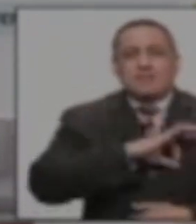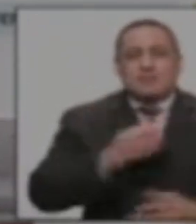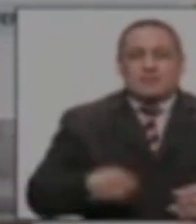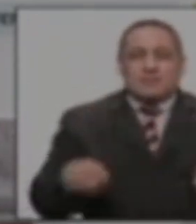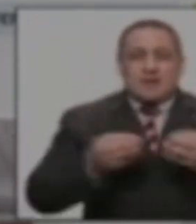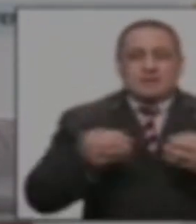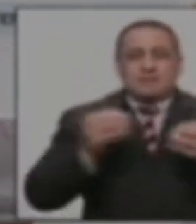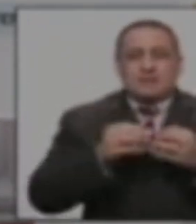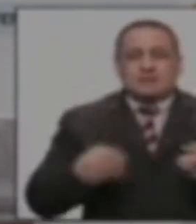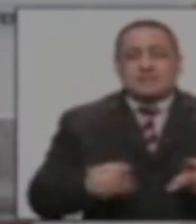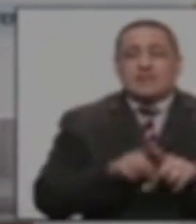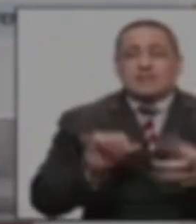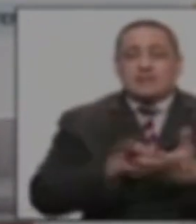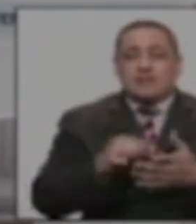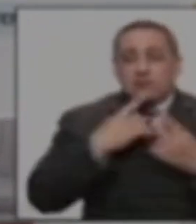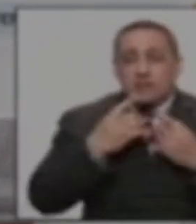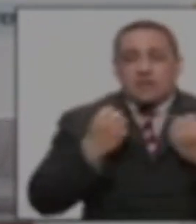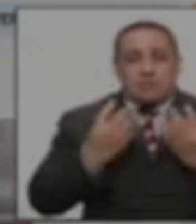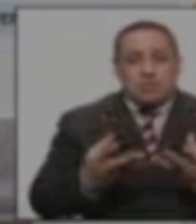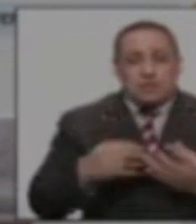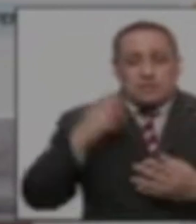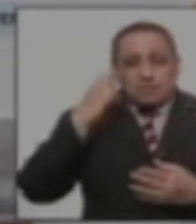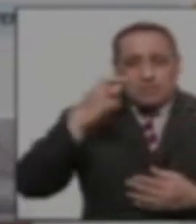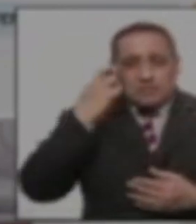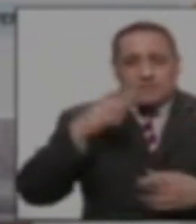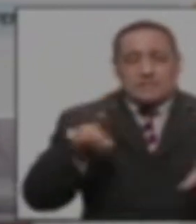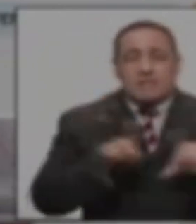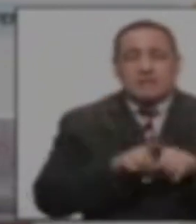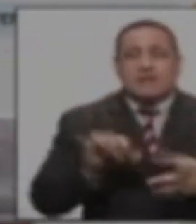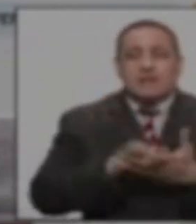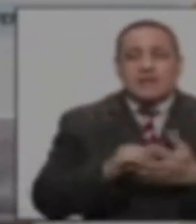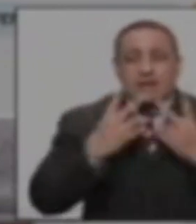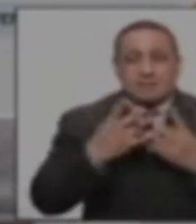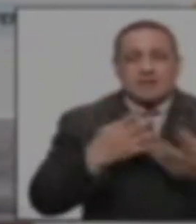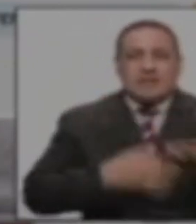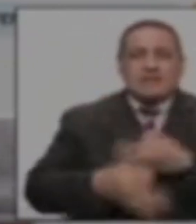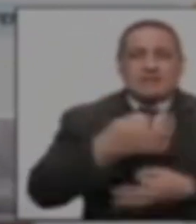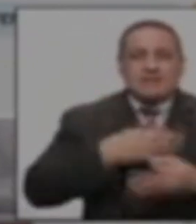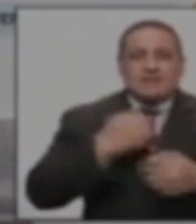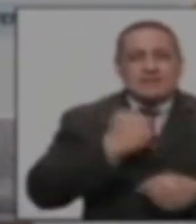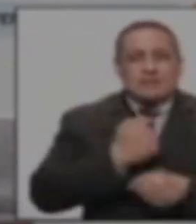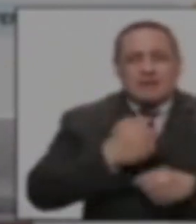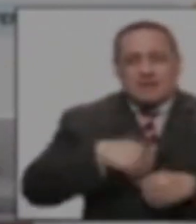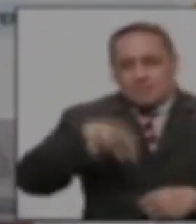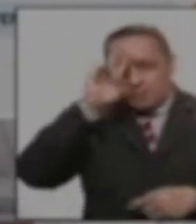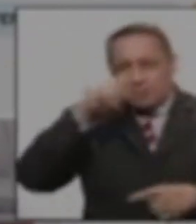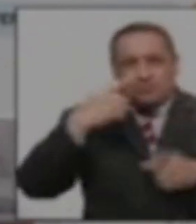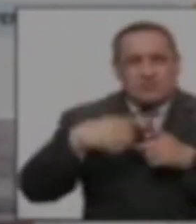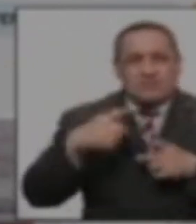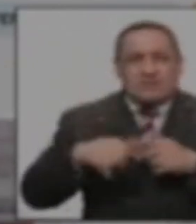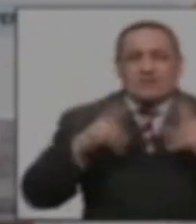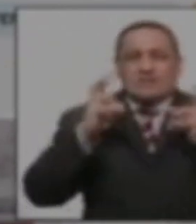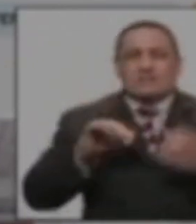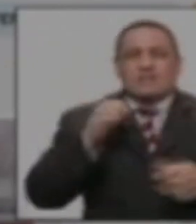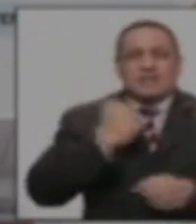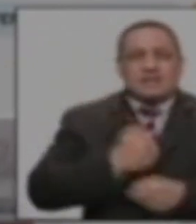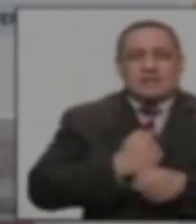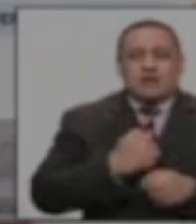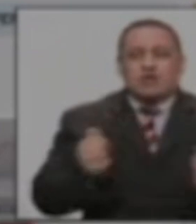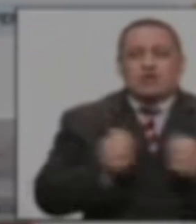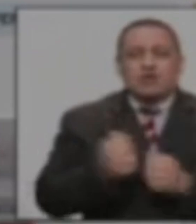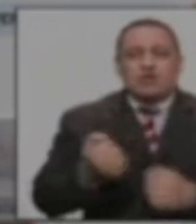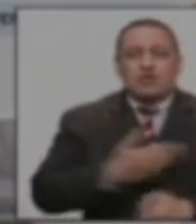eficientes y eso creo que es una una muy buena política y bueno hay las transferencias trabaja perú y otros conceptos que se trabajan